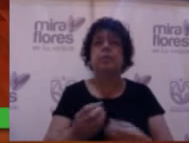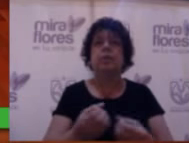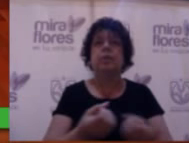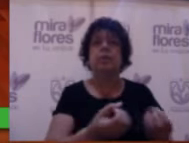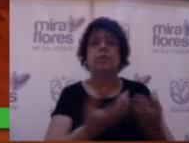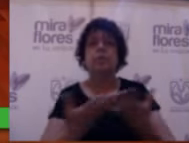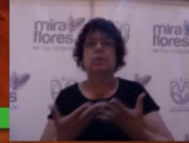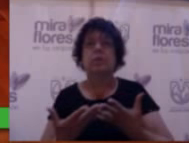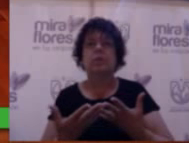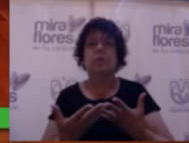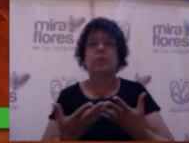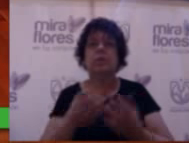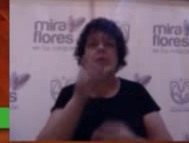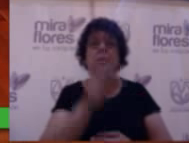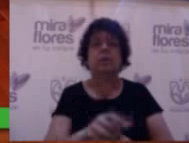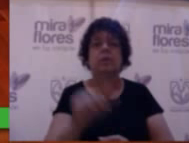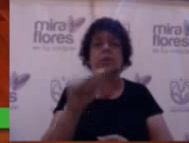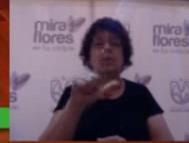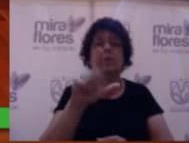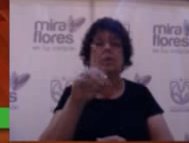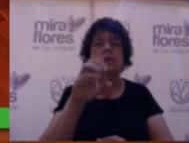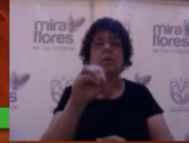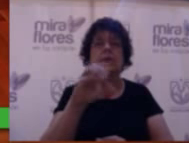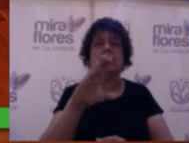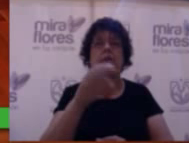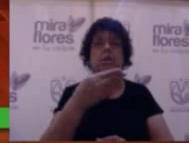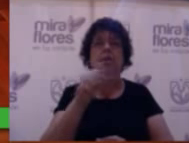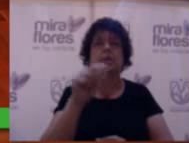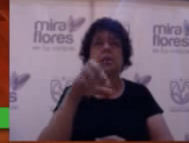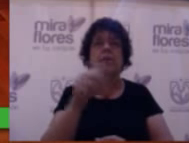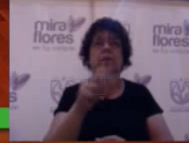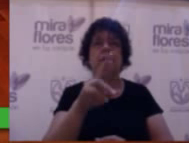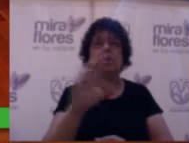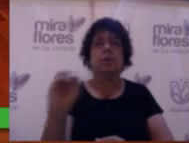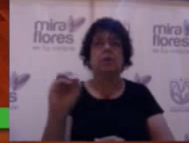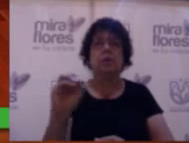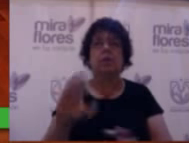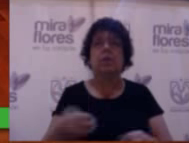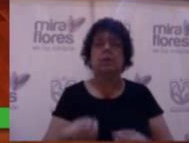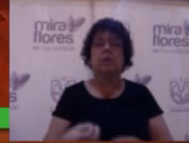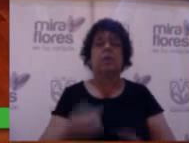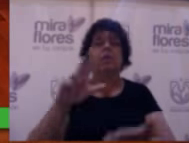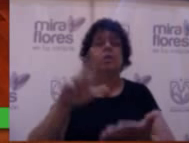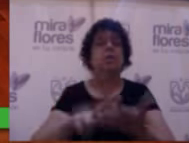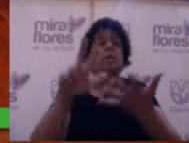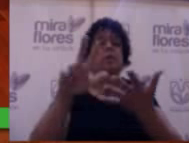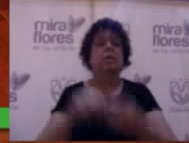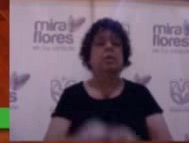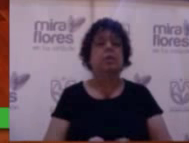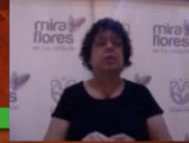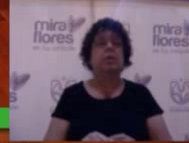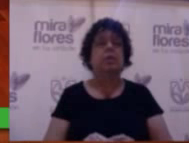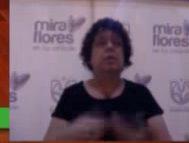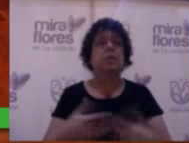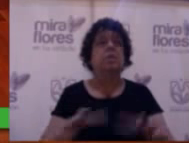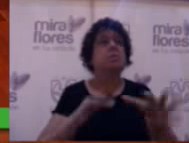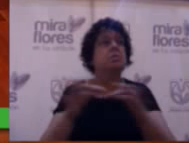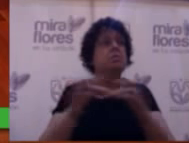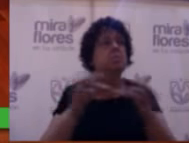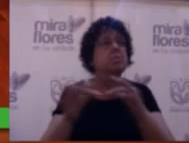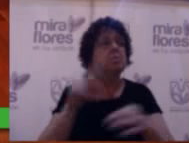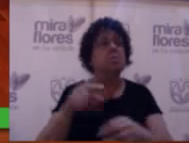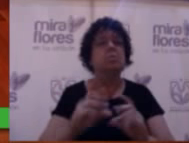ofrecida por su autor, el señor Aldo Chaparro Winder, a efectos de formalizar la misma acorde con las consideraciones expuestas, entendiéndose